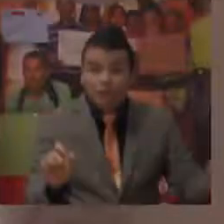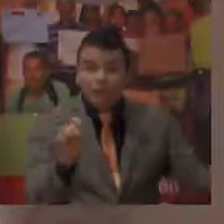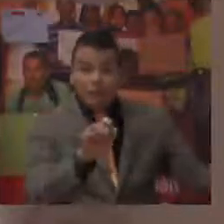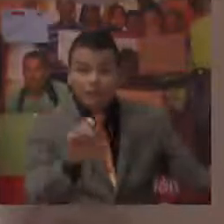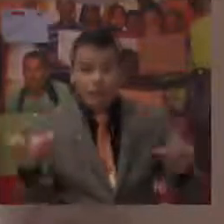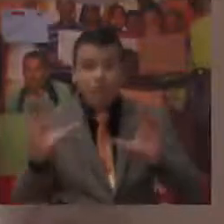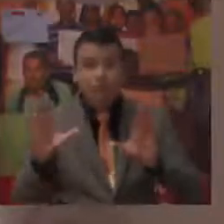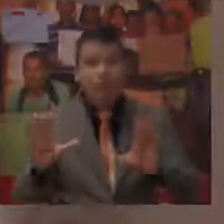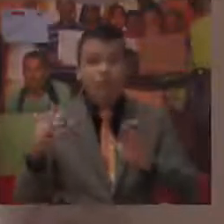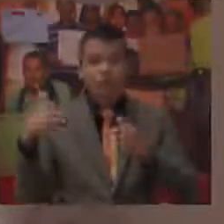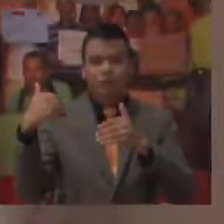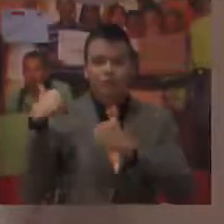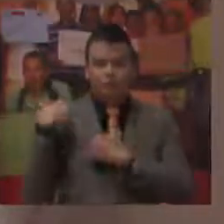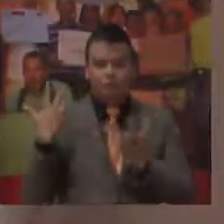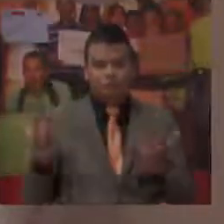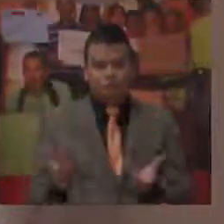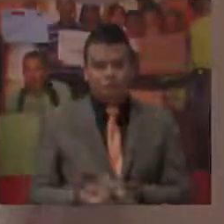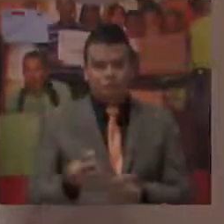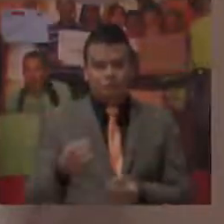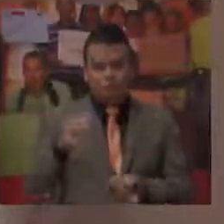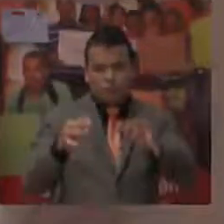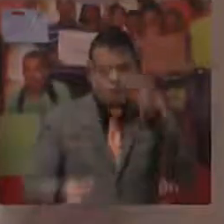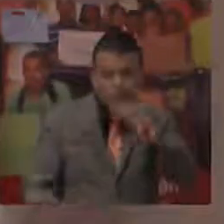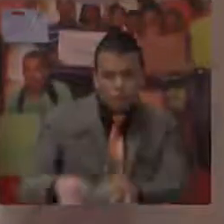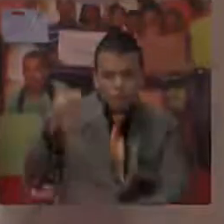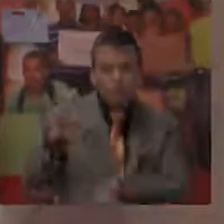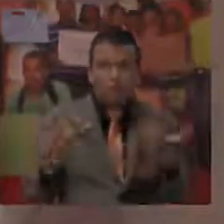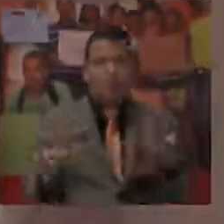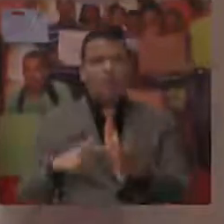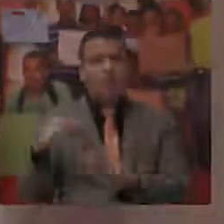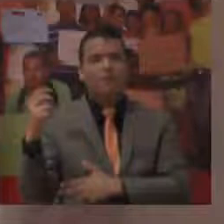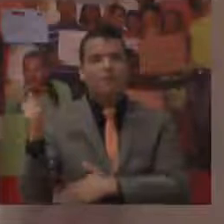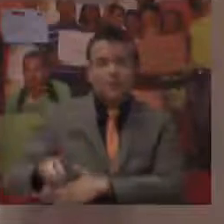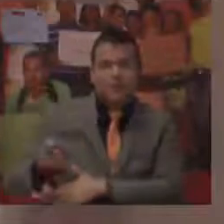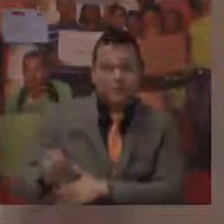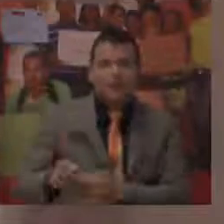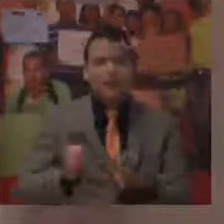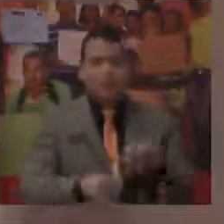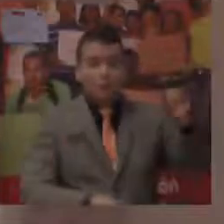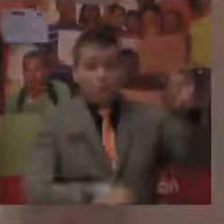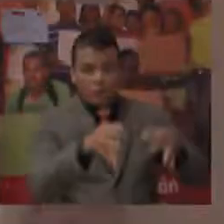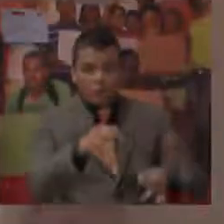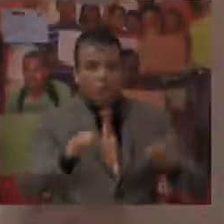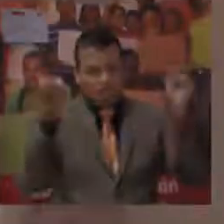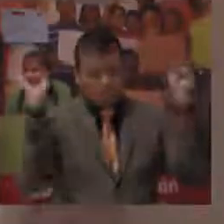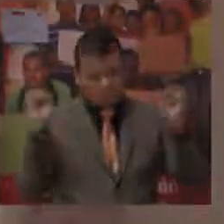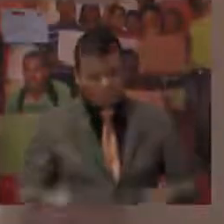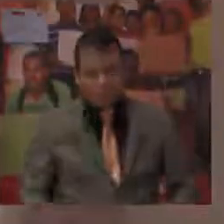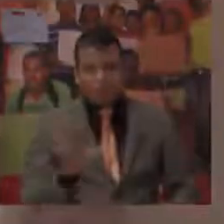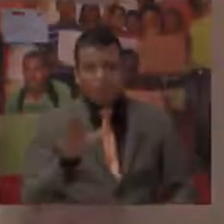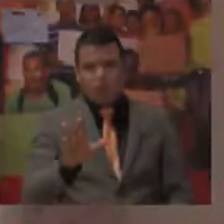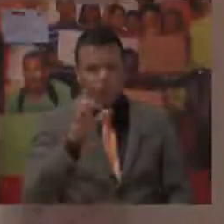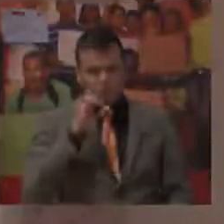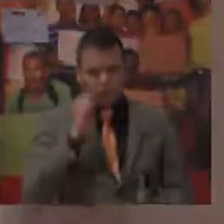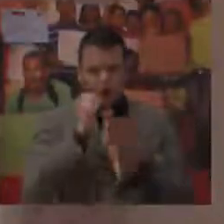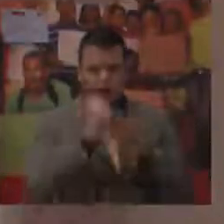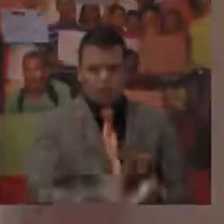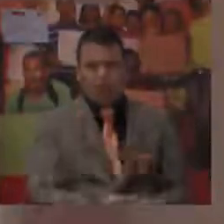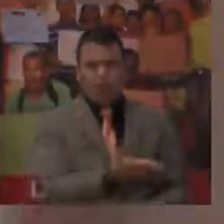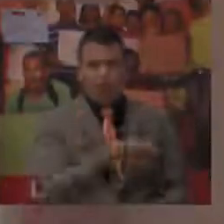corresponde a las autoridades judiciales, fiscales y jueces conceder unos beneficios jurídicos. Y es